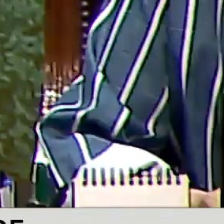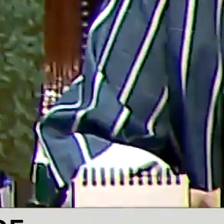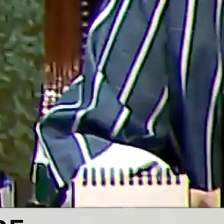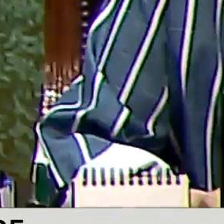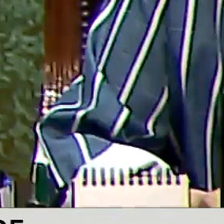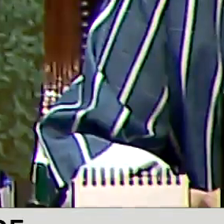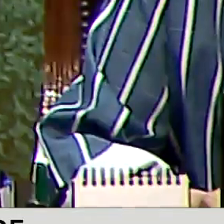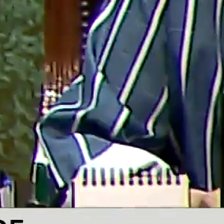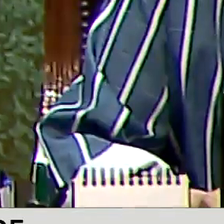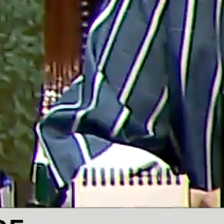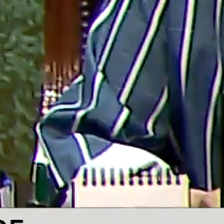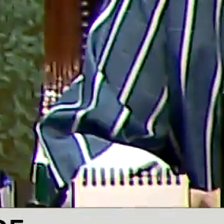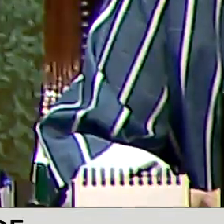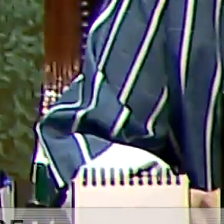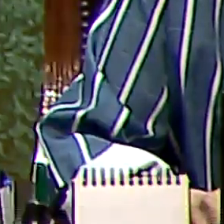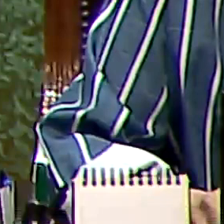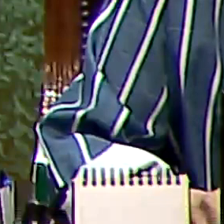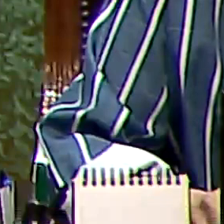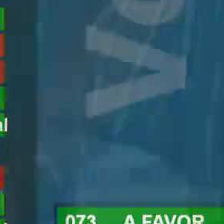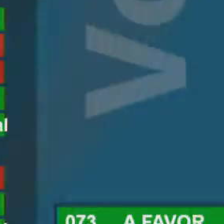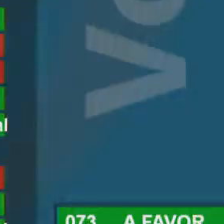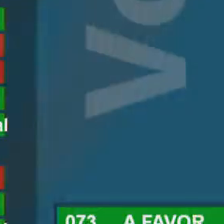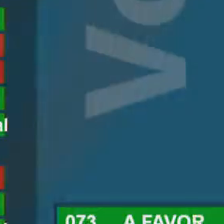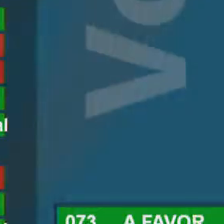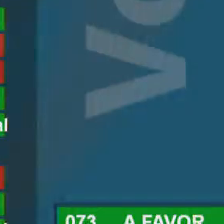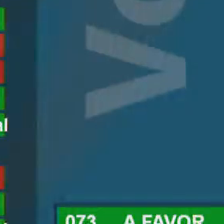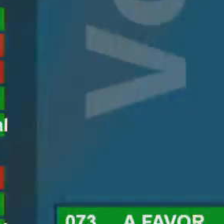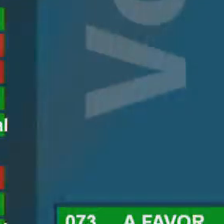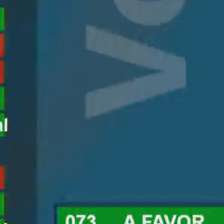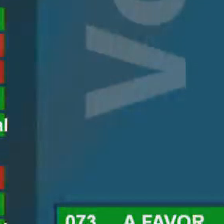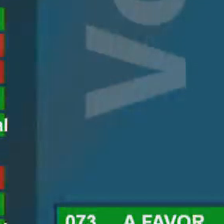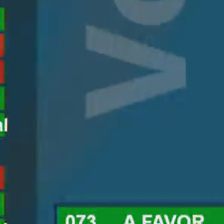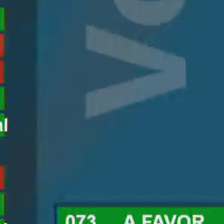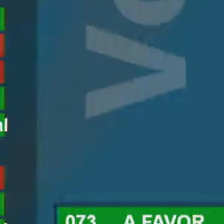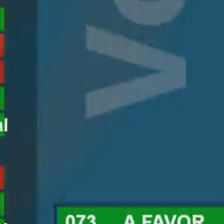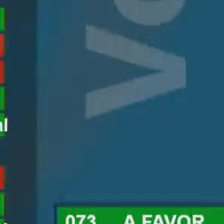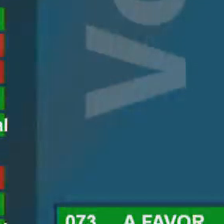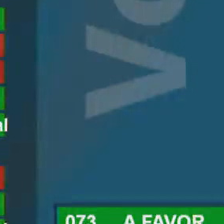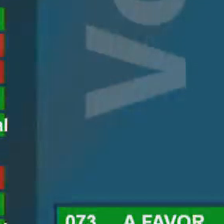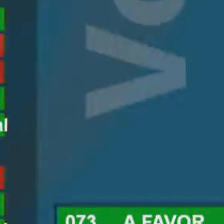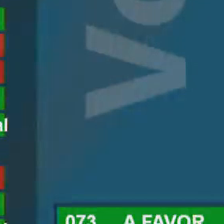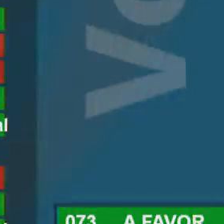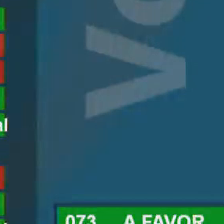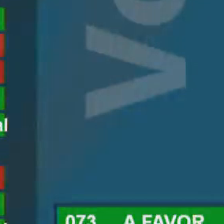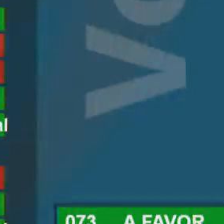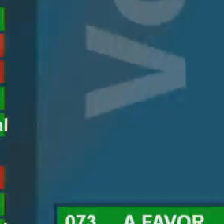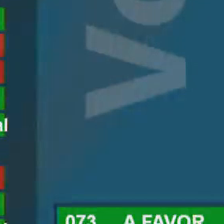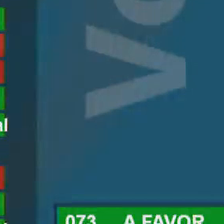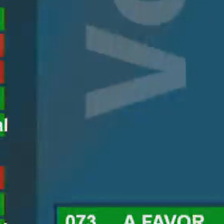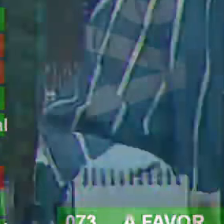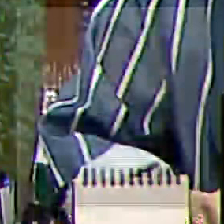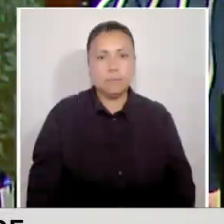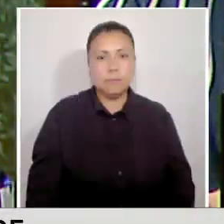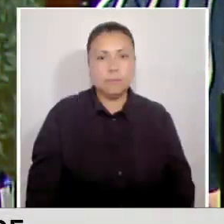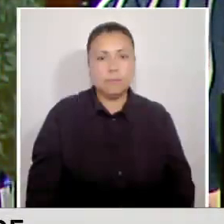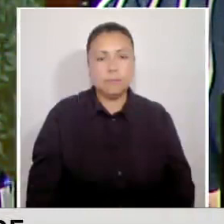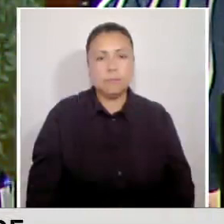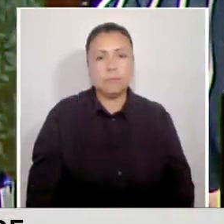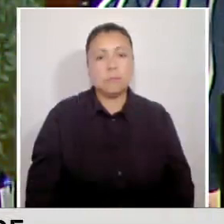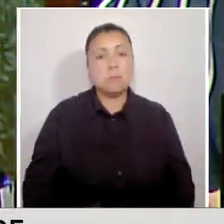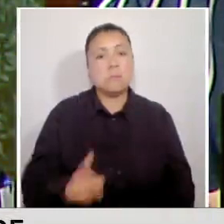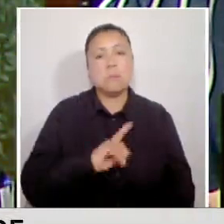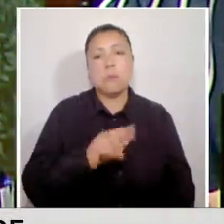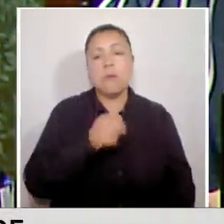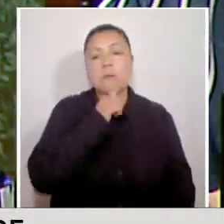resultado de la votación por la afirmativa 73 votos 62 no alcanzó el